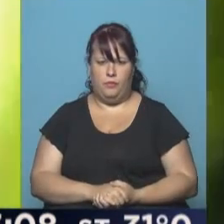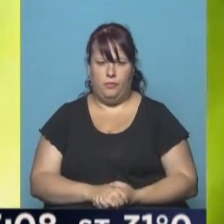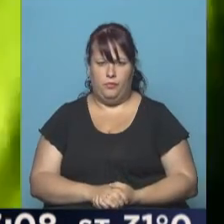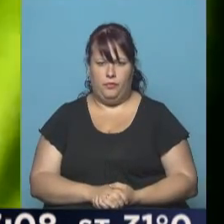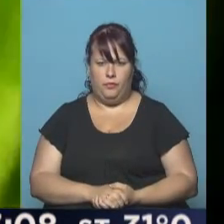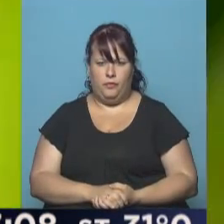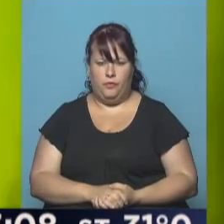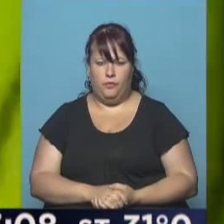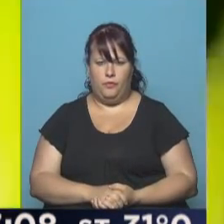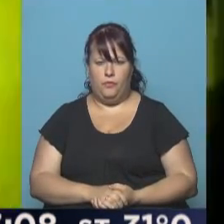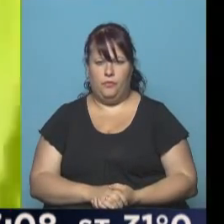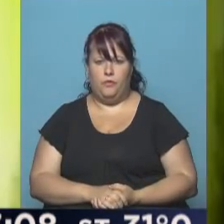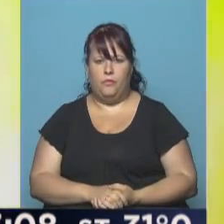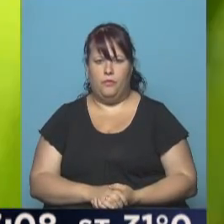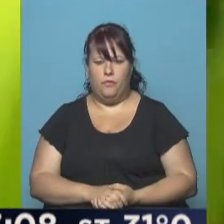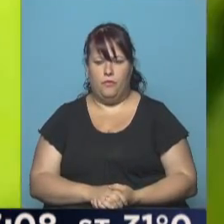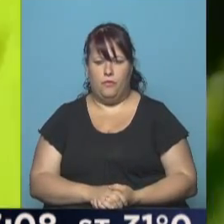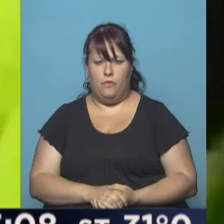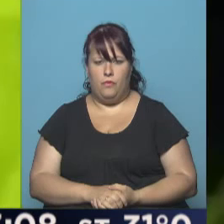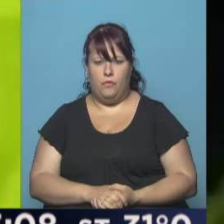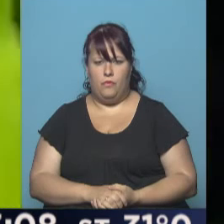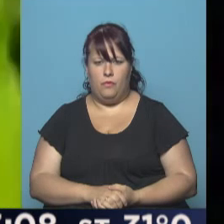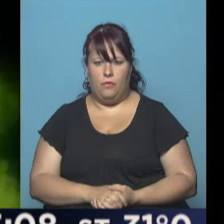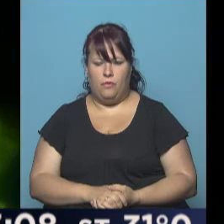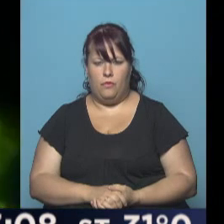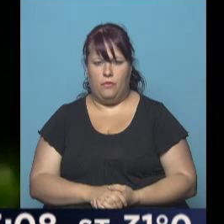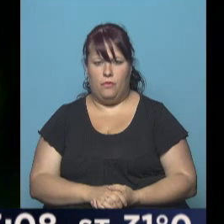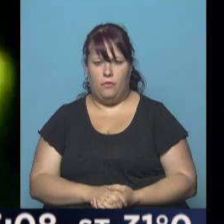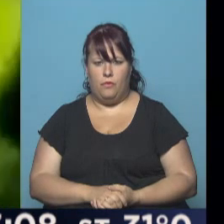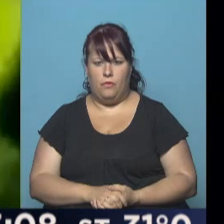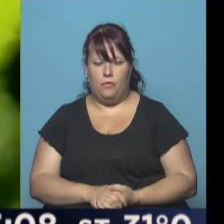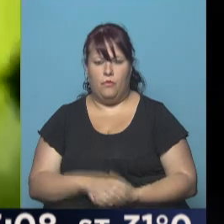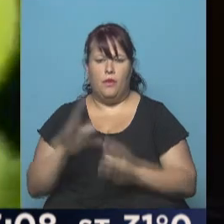Bueno, mi coronel, sí, señor. Bueno, mi coronel, sí, señor. Bueno, mi coronel.